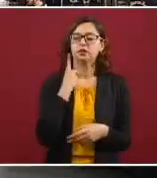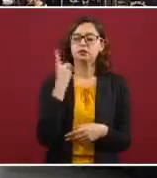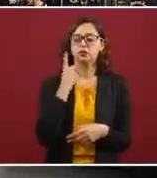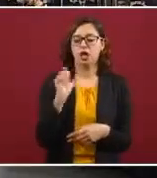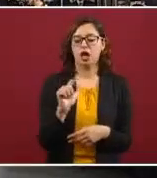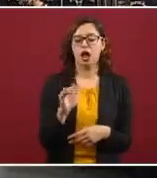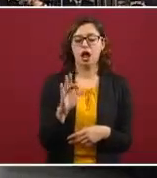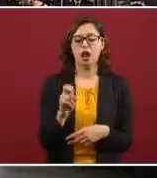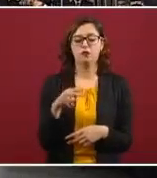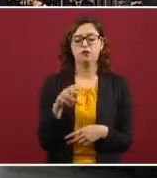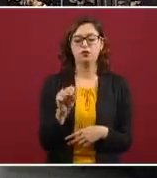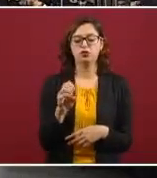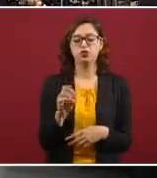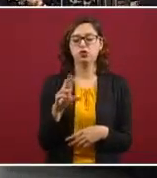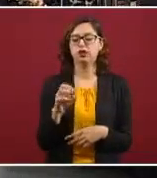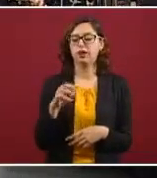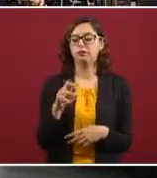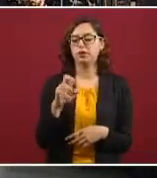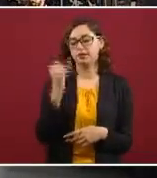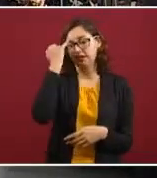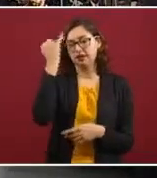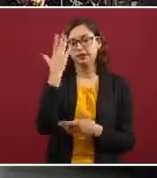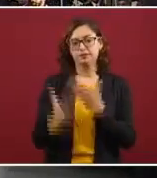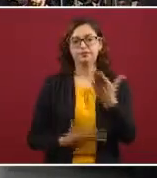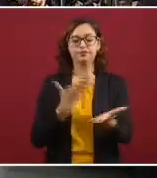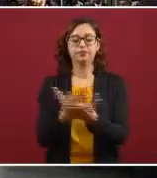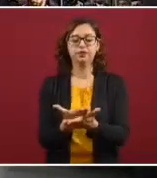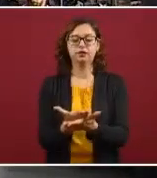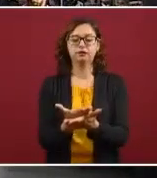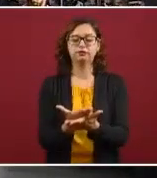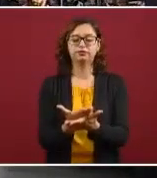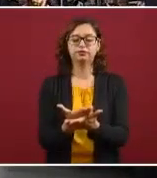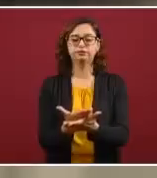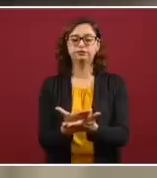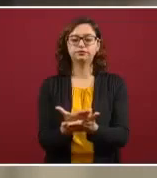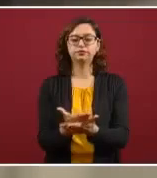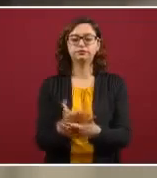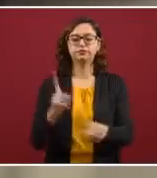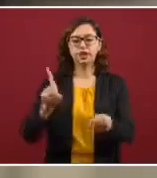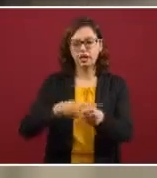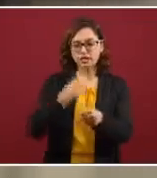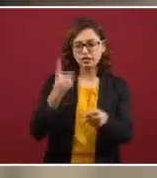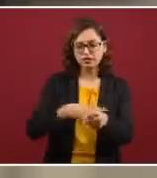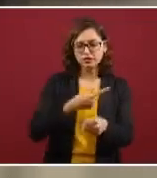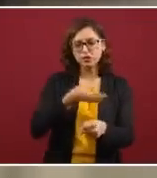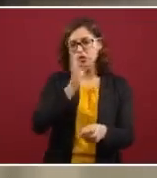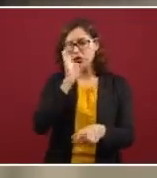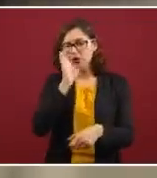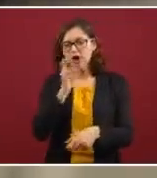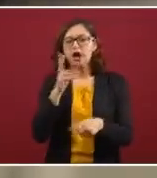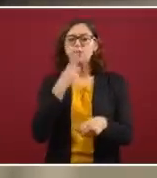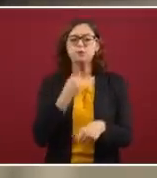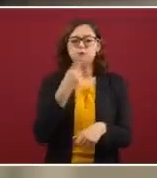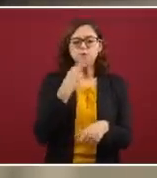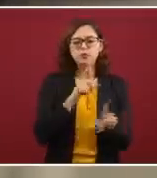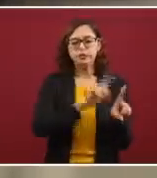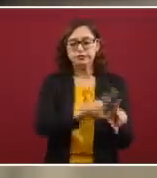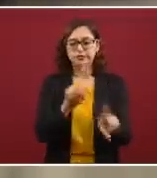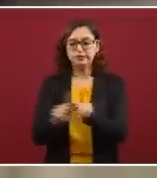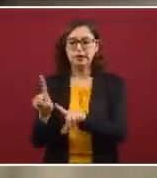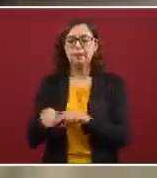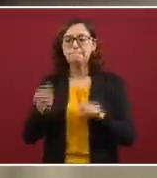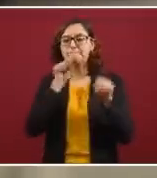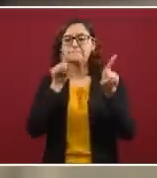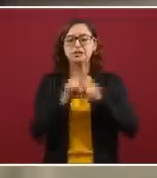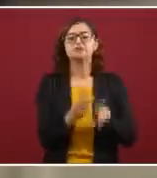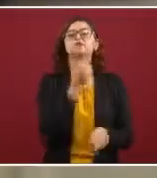presentó una iniciativa para incrementar los impuestos que pagan las bebidas azucaradas, a las que usted ya se refirió hace un momento, el alcohol y el